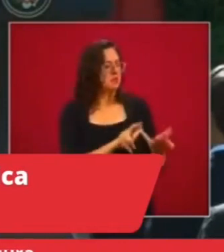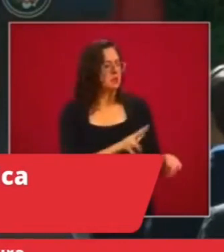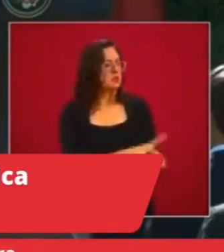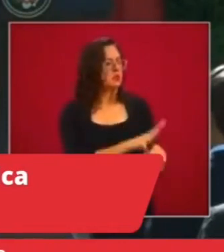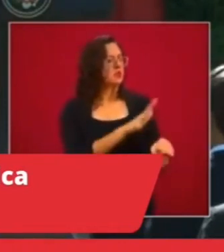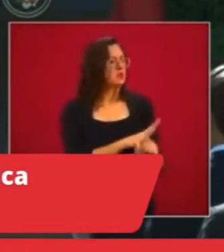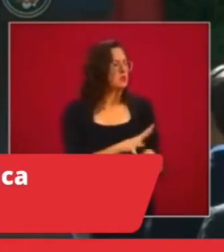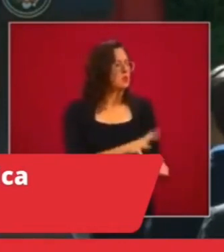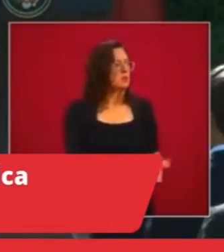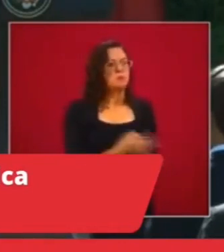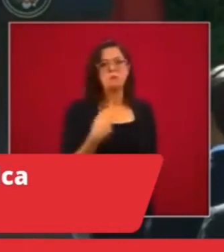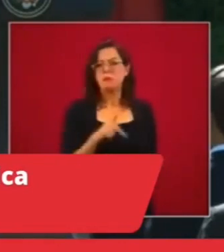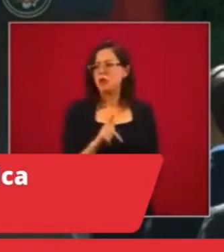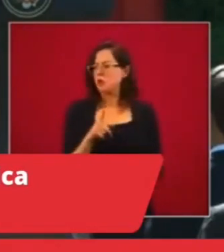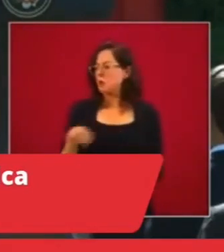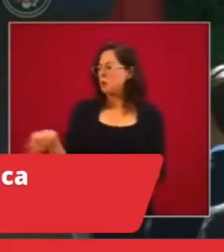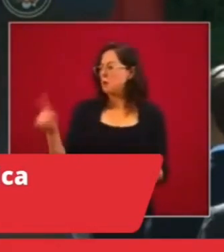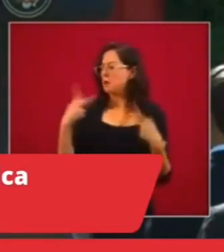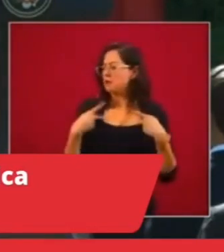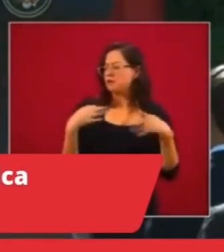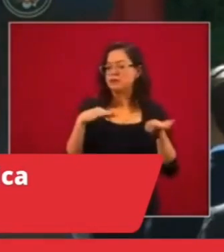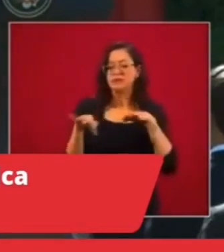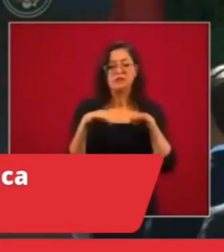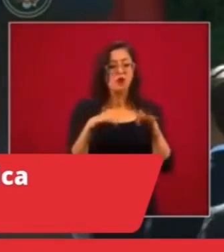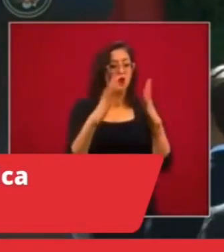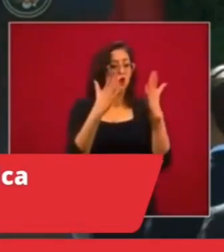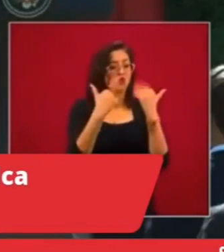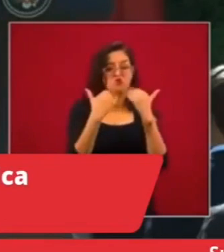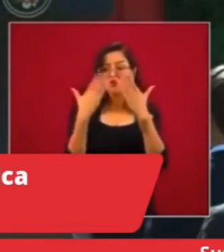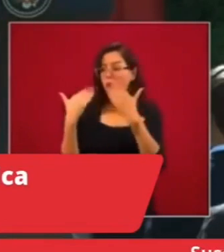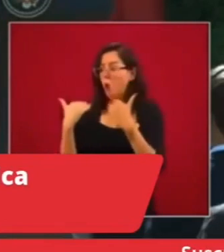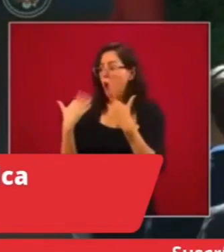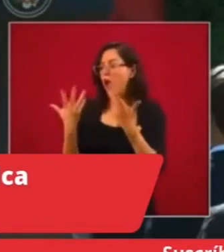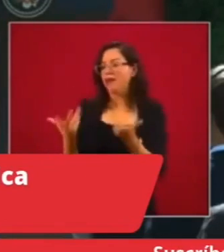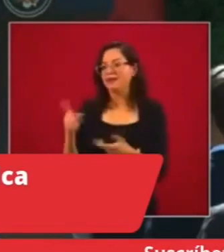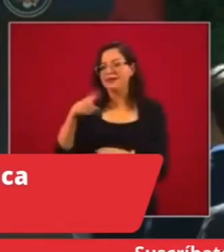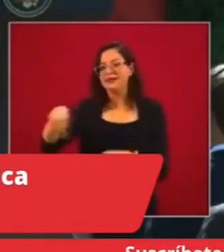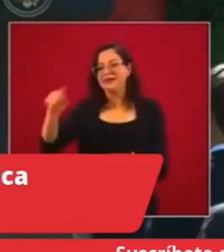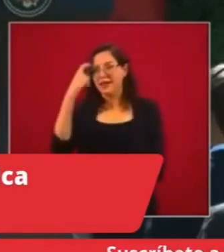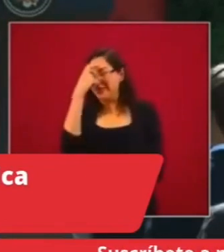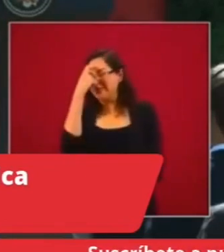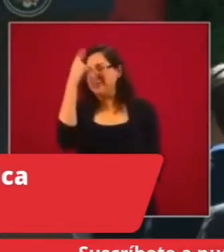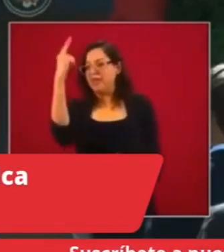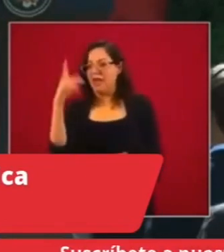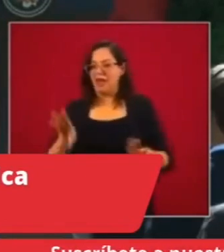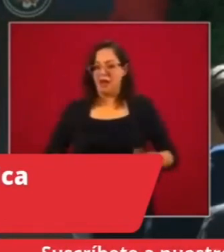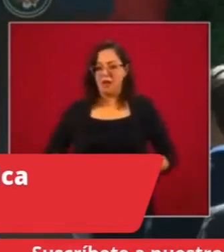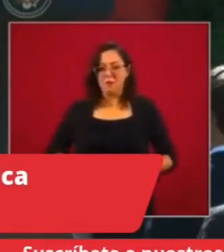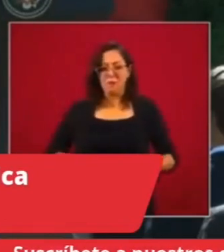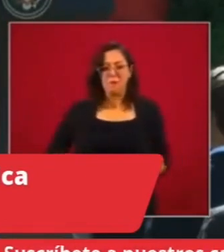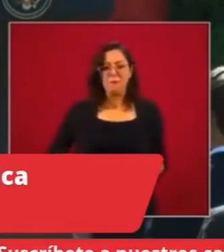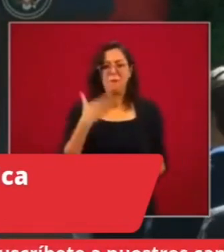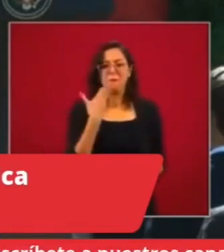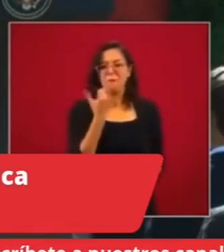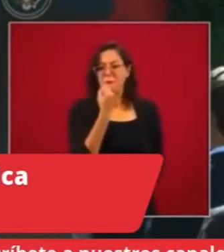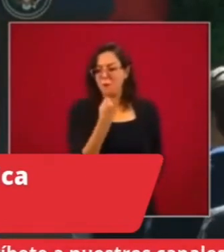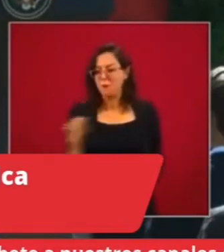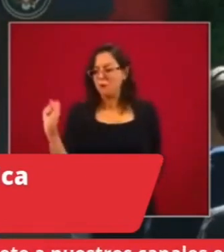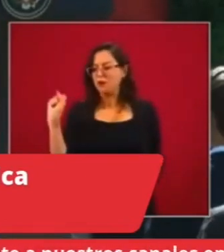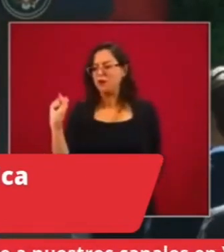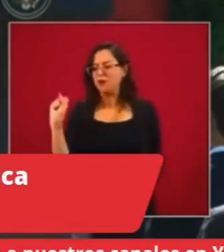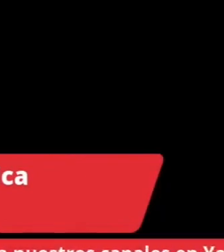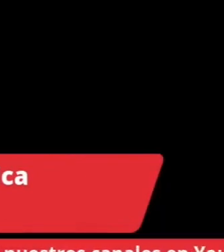de tomar en cuenta los intereses y las